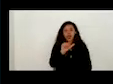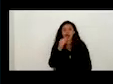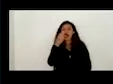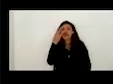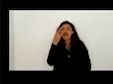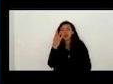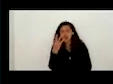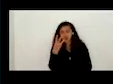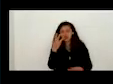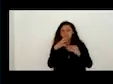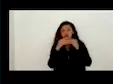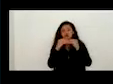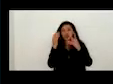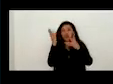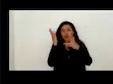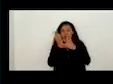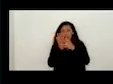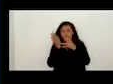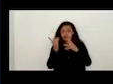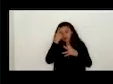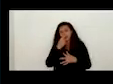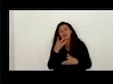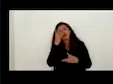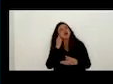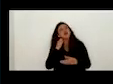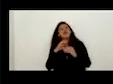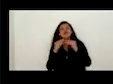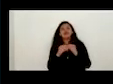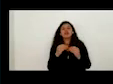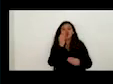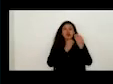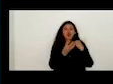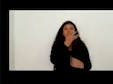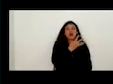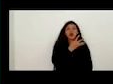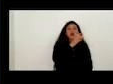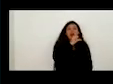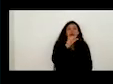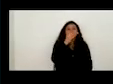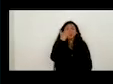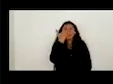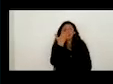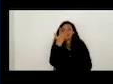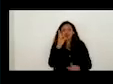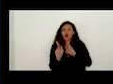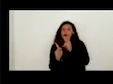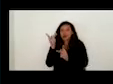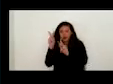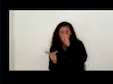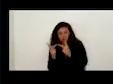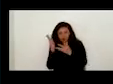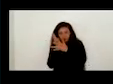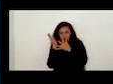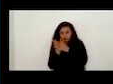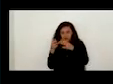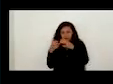fruta al día y consumir entre 4 y 5 porciones de verduras al día